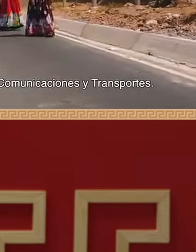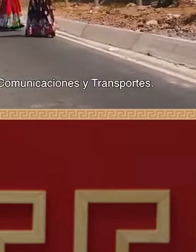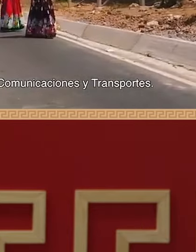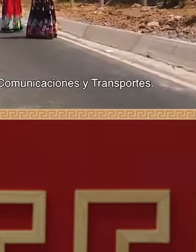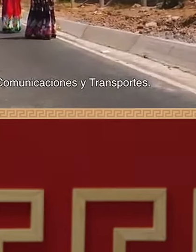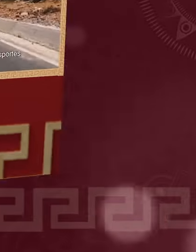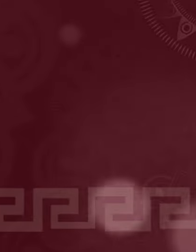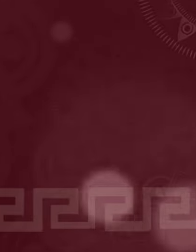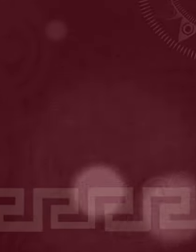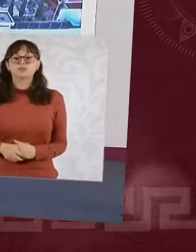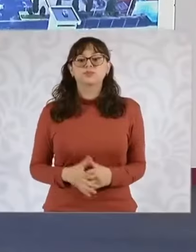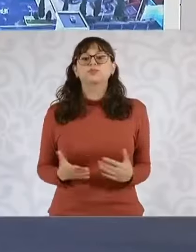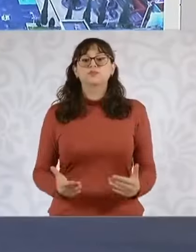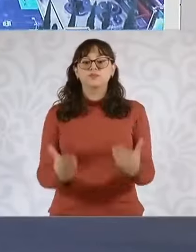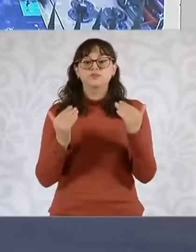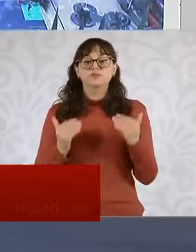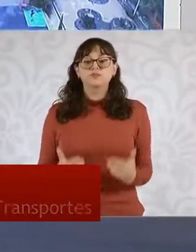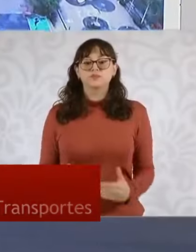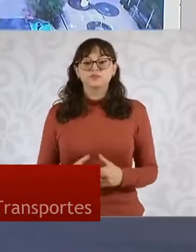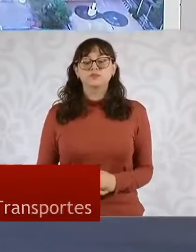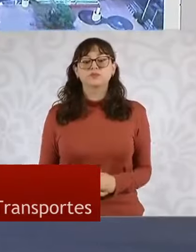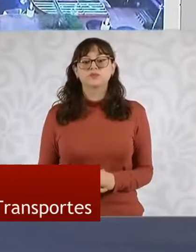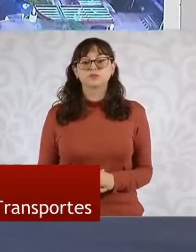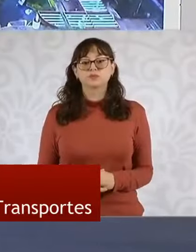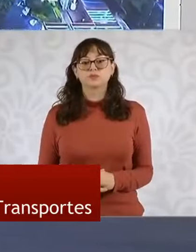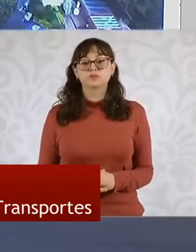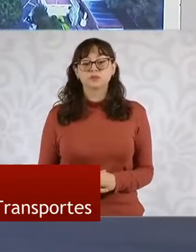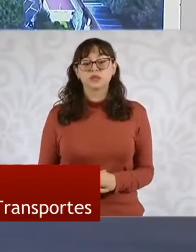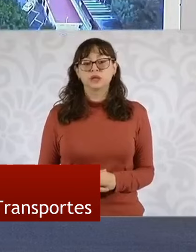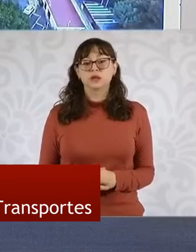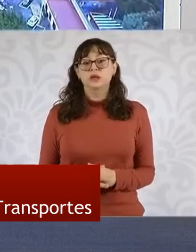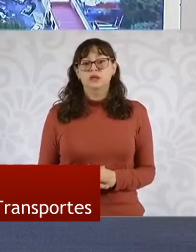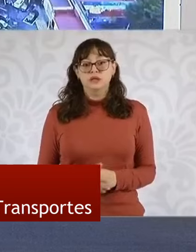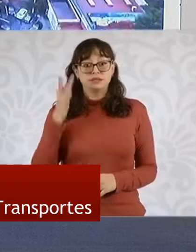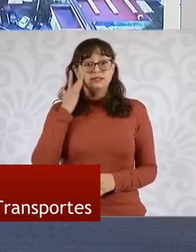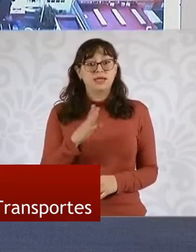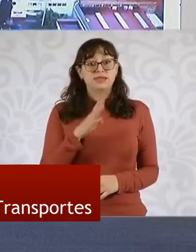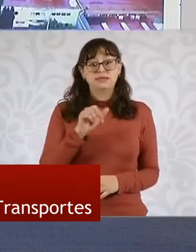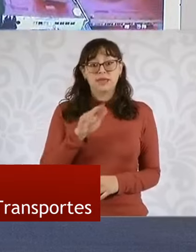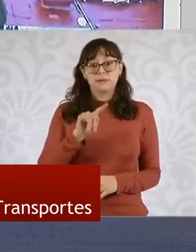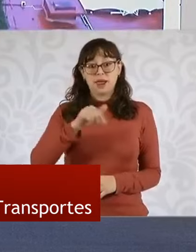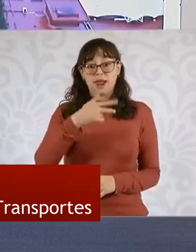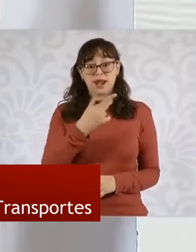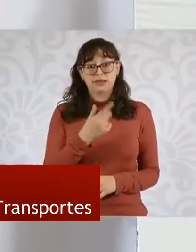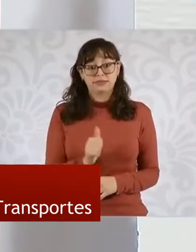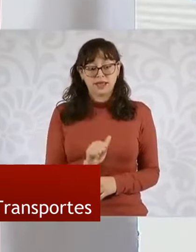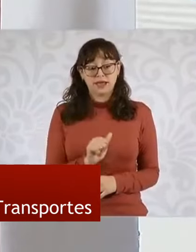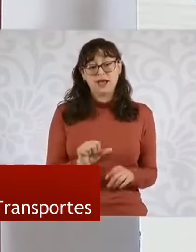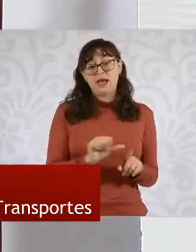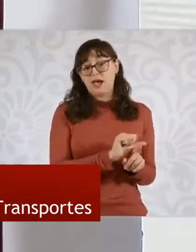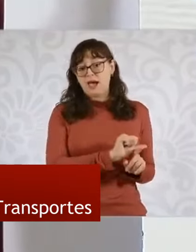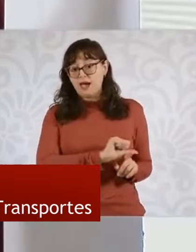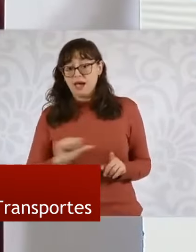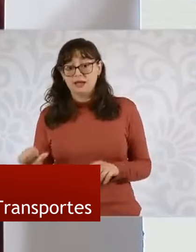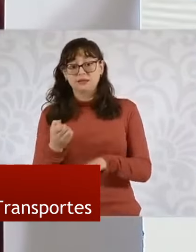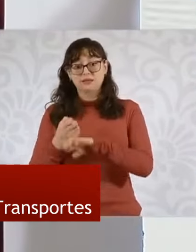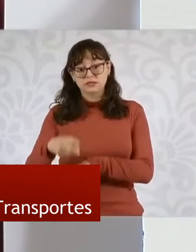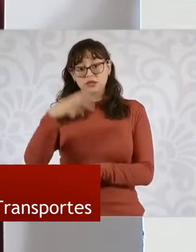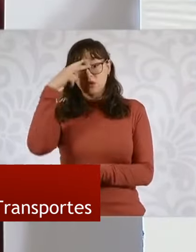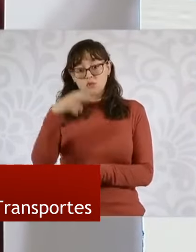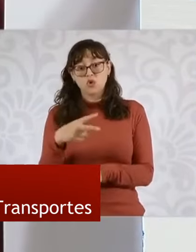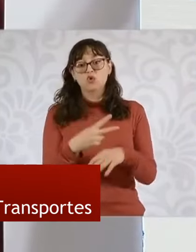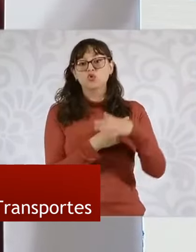Oaxaca e Hidalgo. El trolebús de Santa Marta a Santiago, a Cahualtepec, al tramo que está